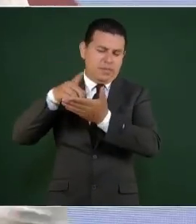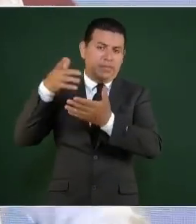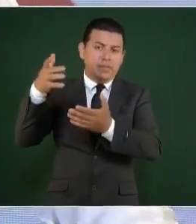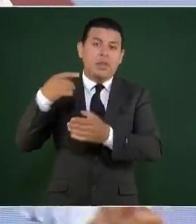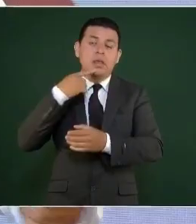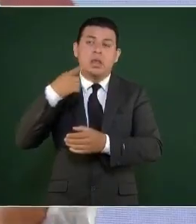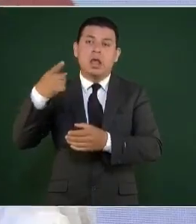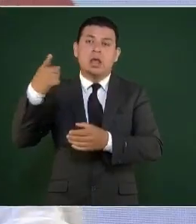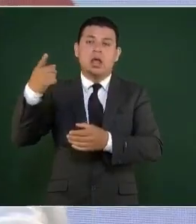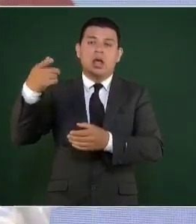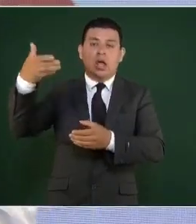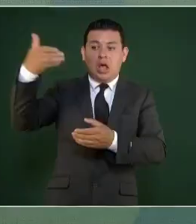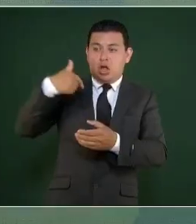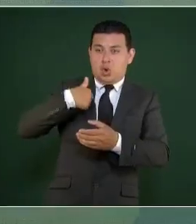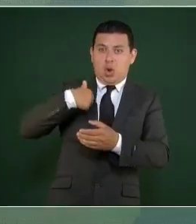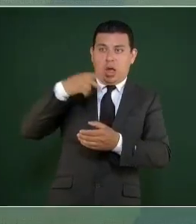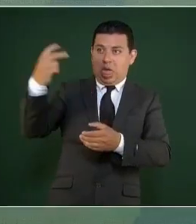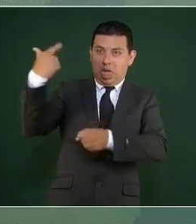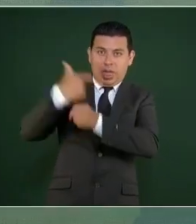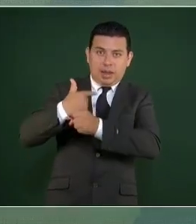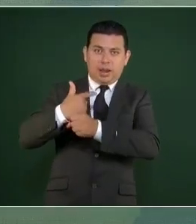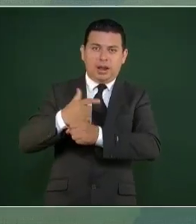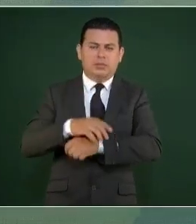que tiene, bueno,